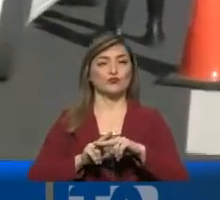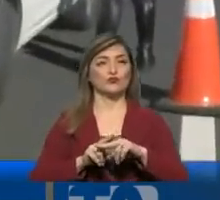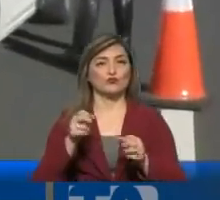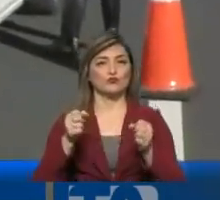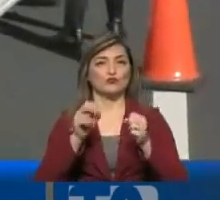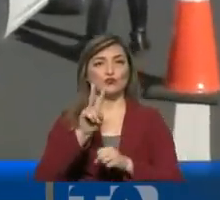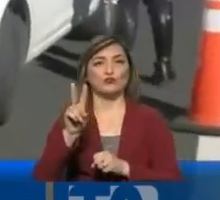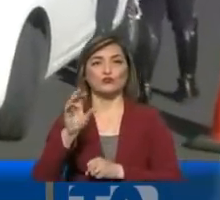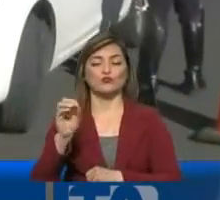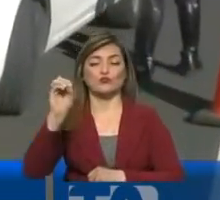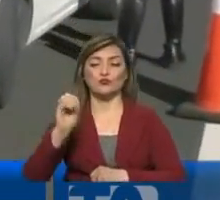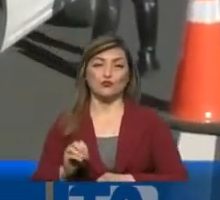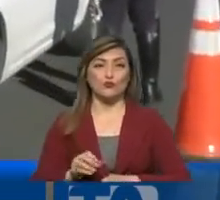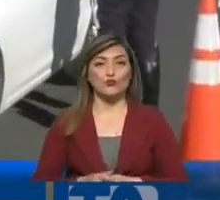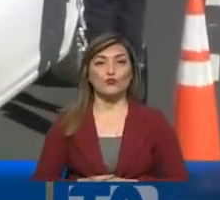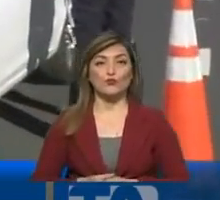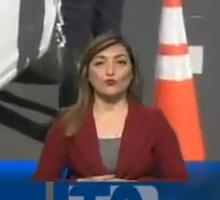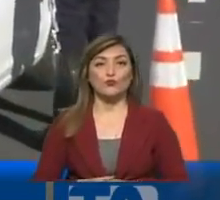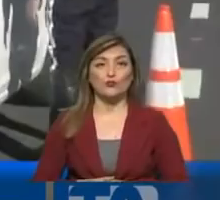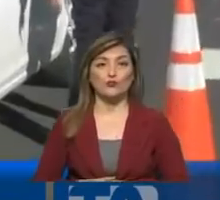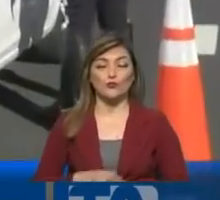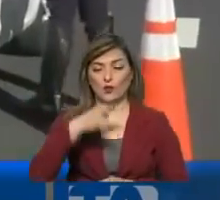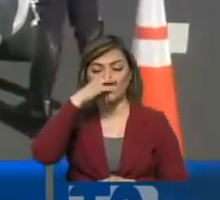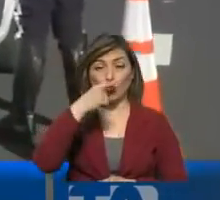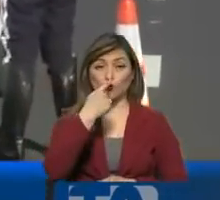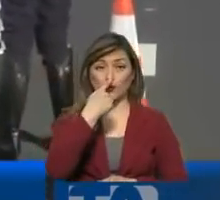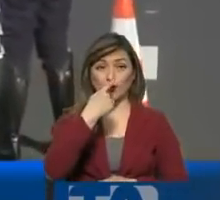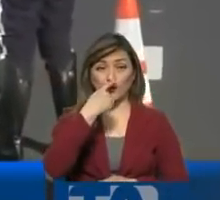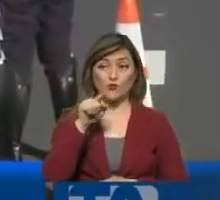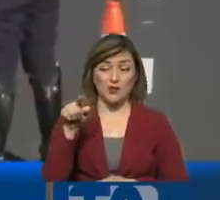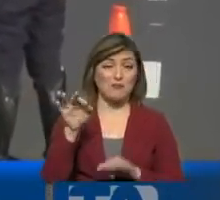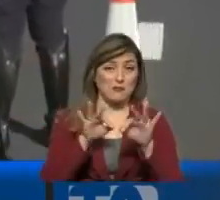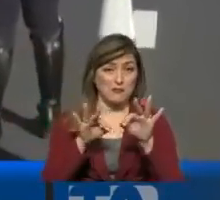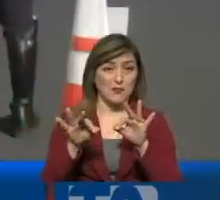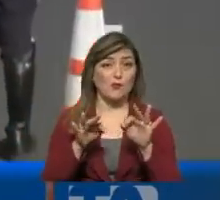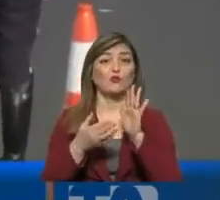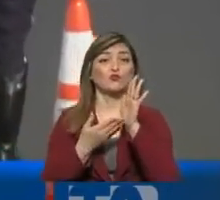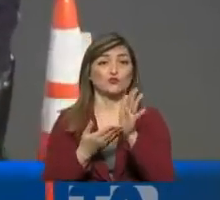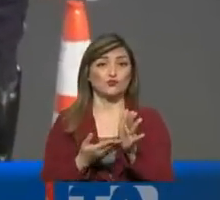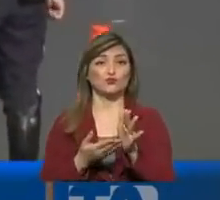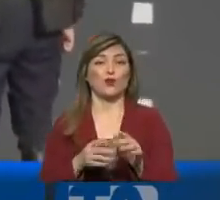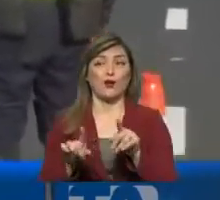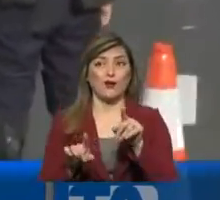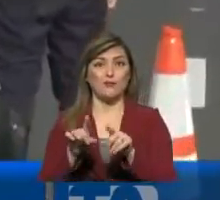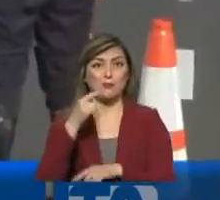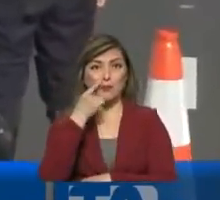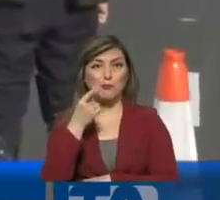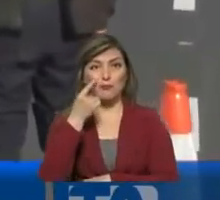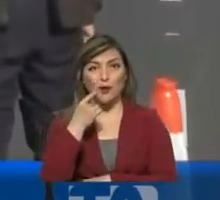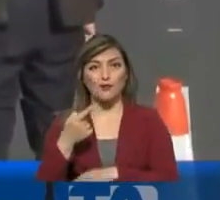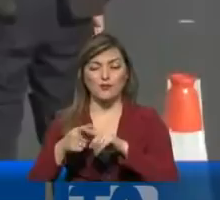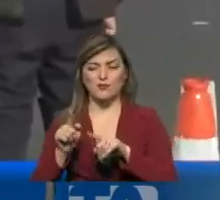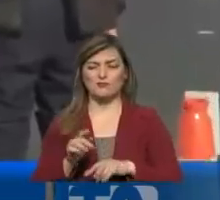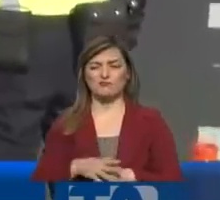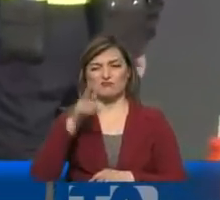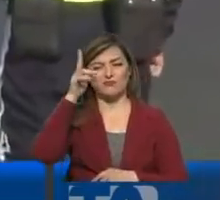un 22%. Ahora, el tema de los niños es bastante interesante porque ustedes nos explicaban, por ejemplo, que claro, muchos de los papitos creen